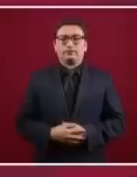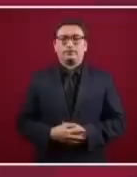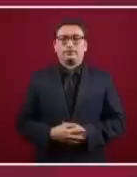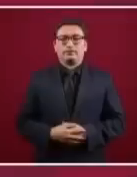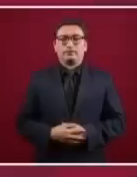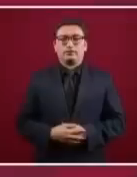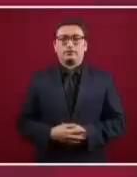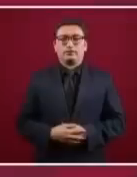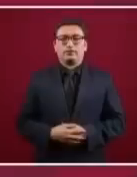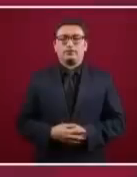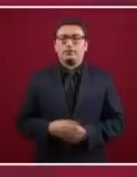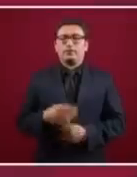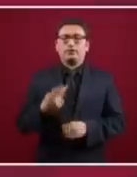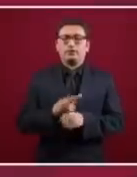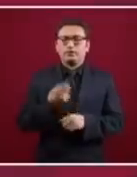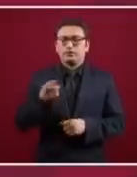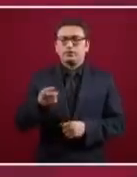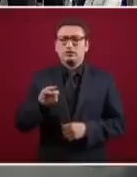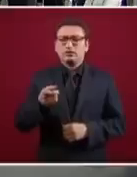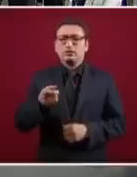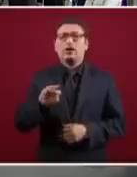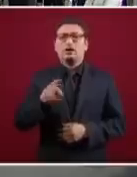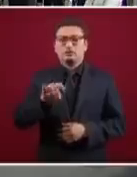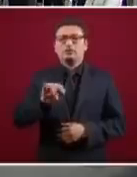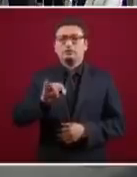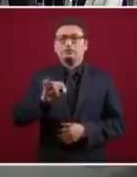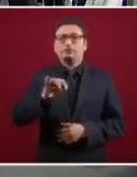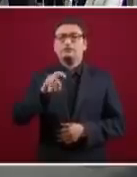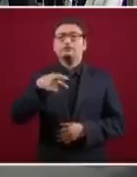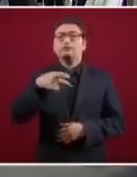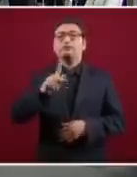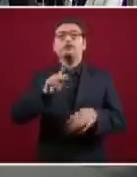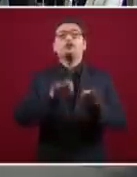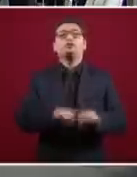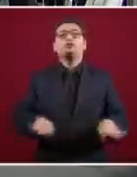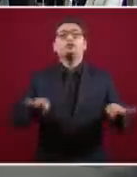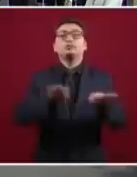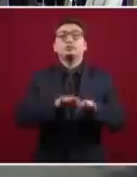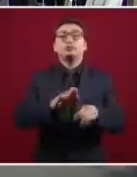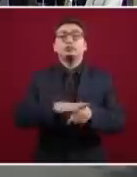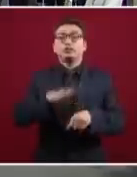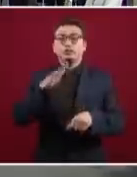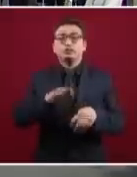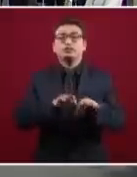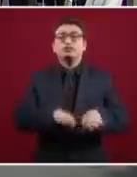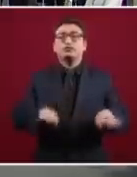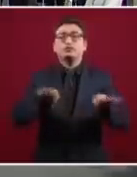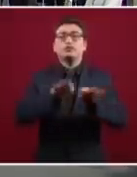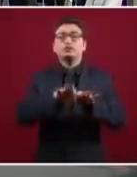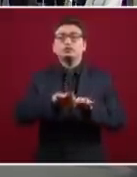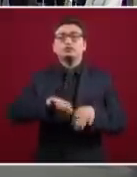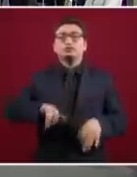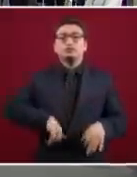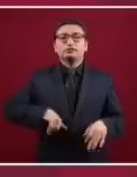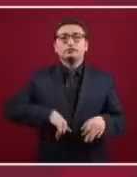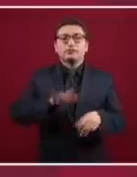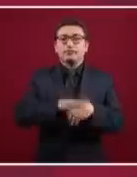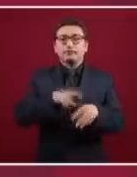manden sí pero lo más importante lo que más nos interesaba